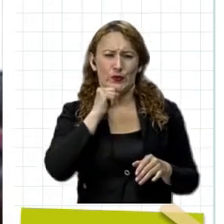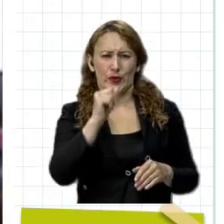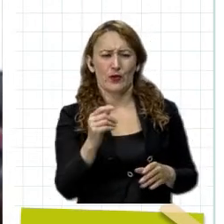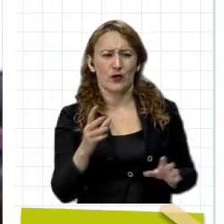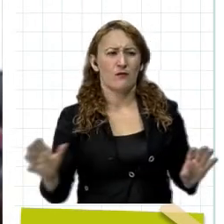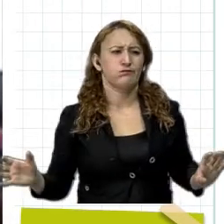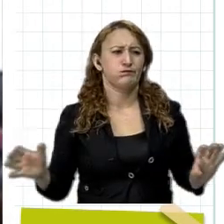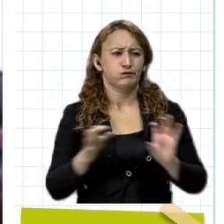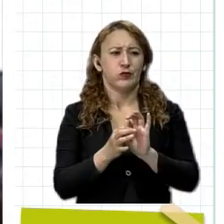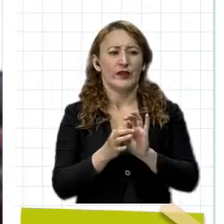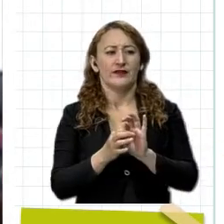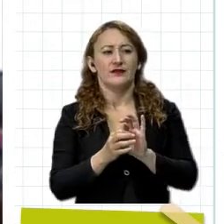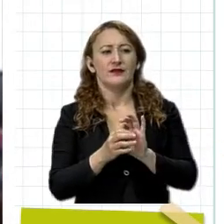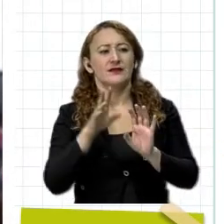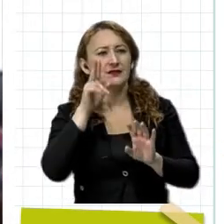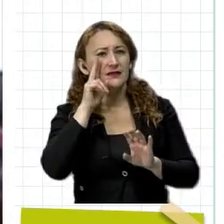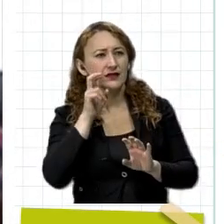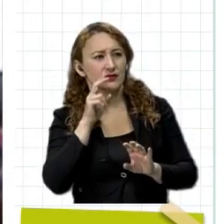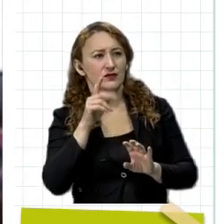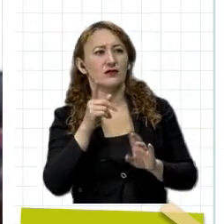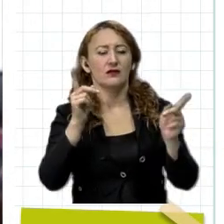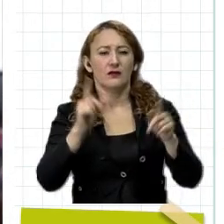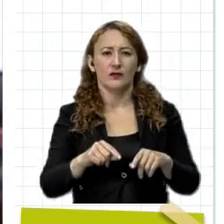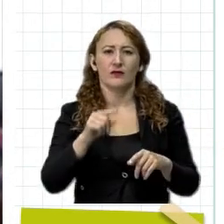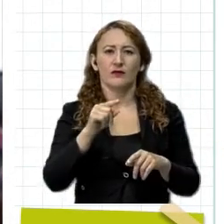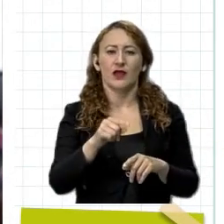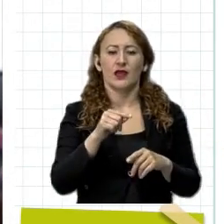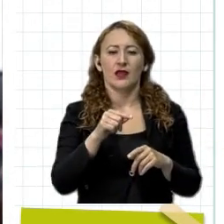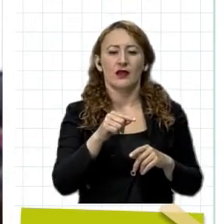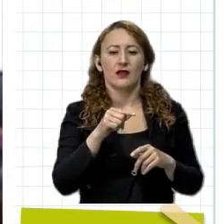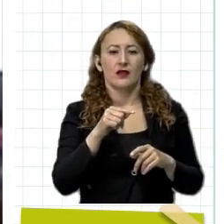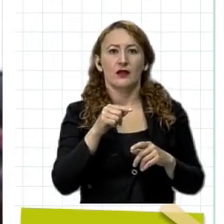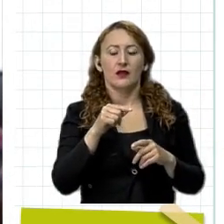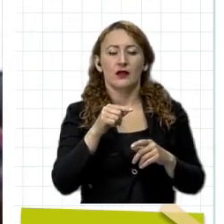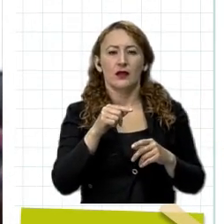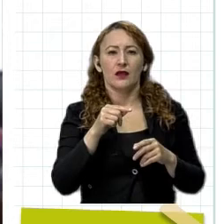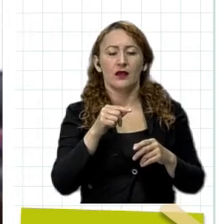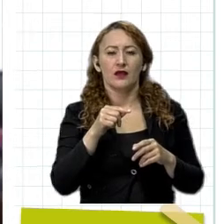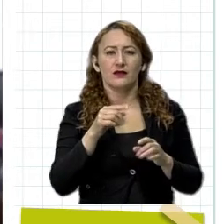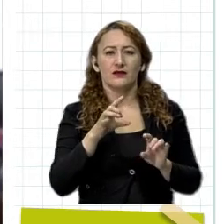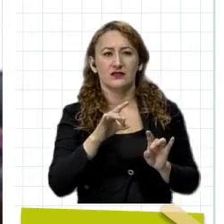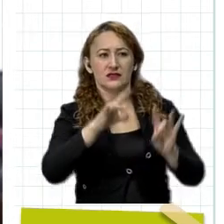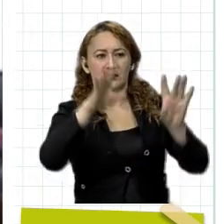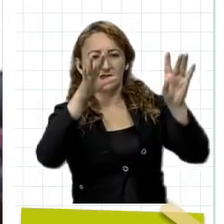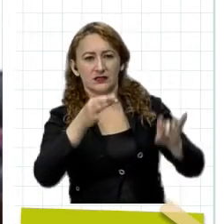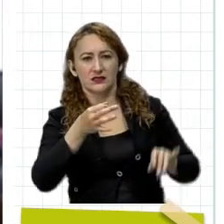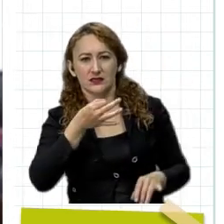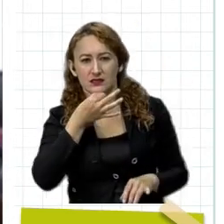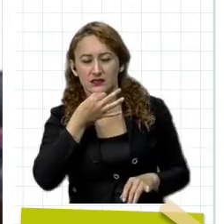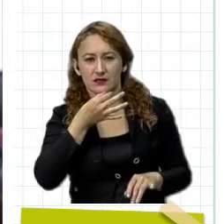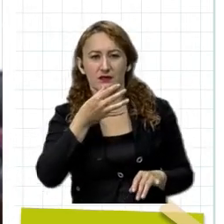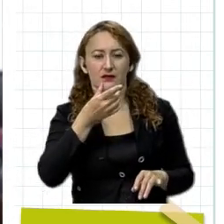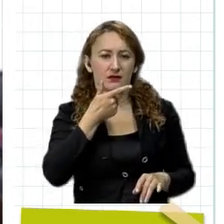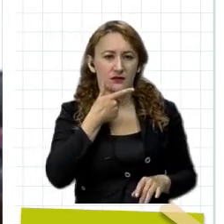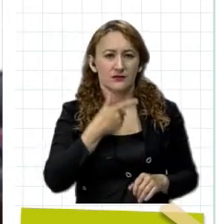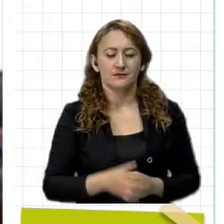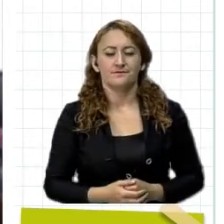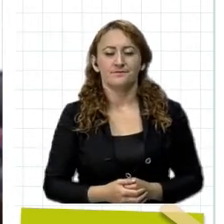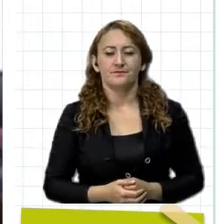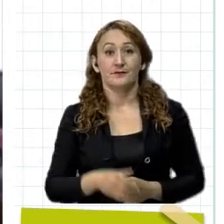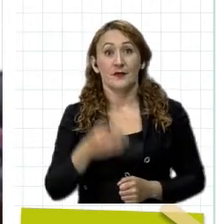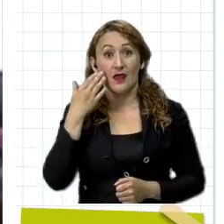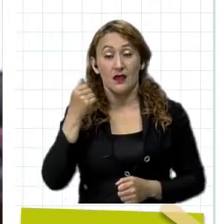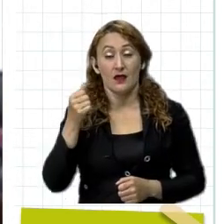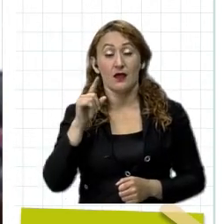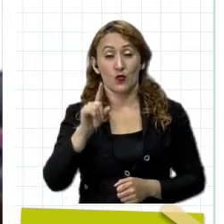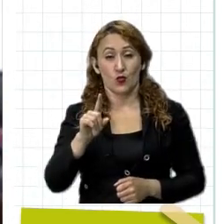al sexismo, a la homofobia. Una de sus entrevistadas, una maestra procolombiana egresada